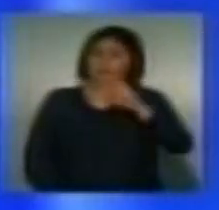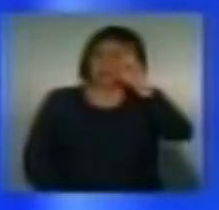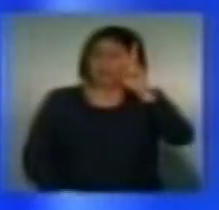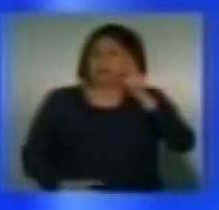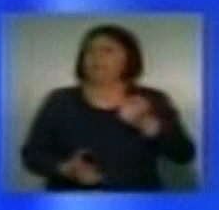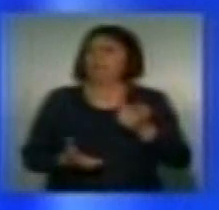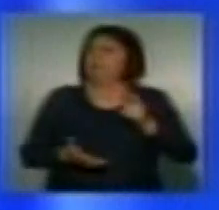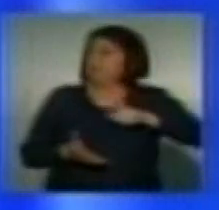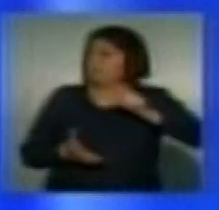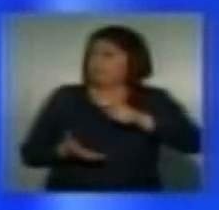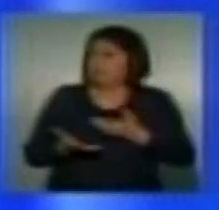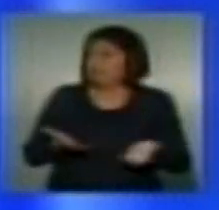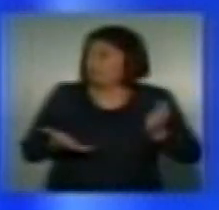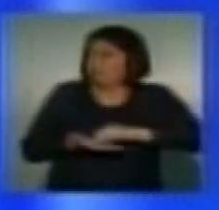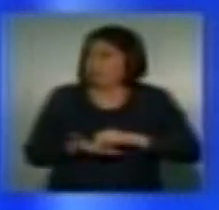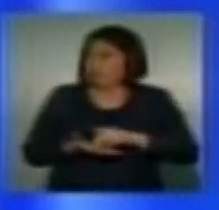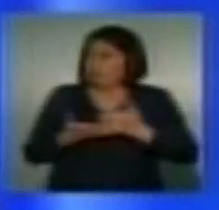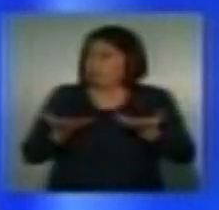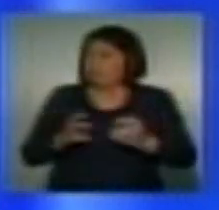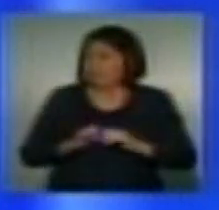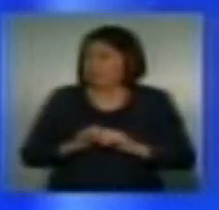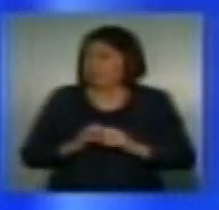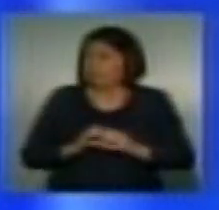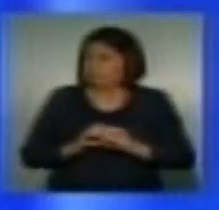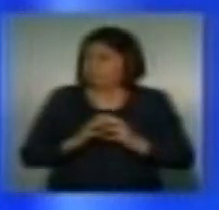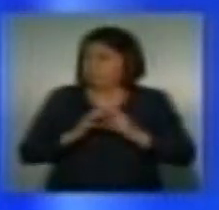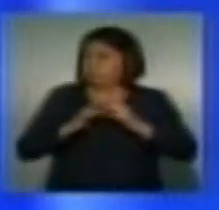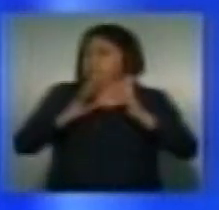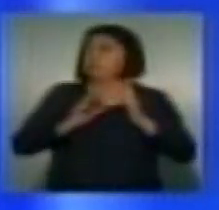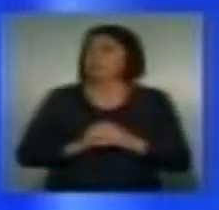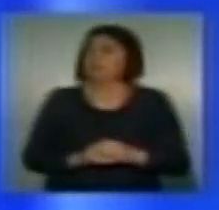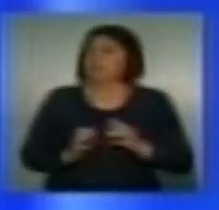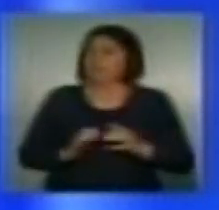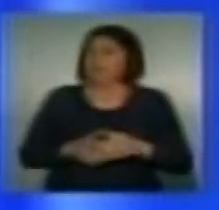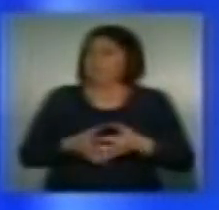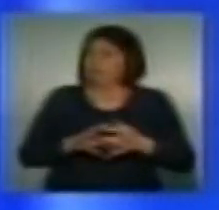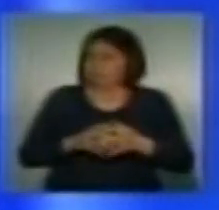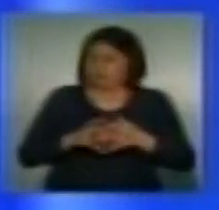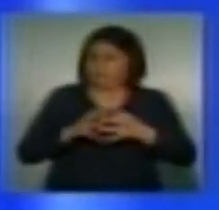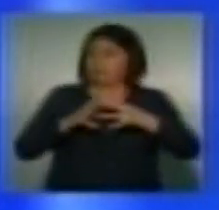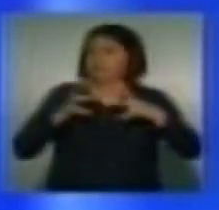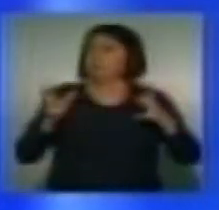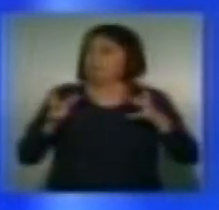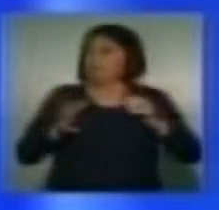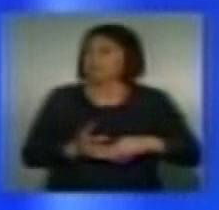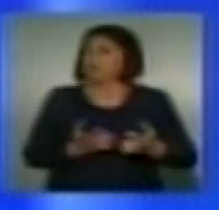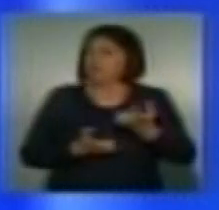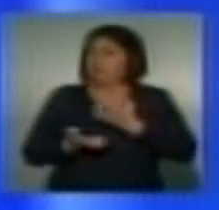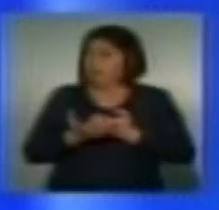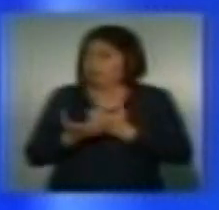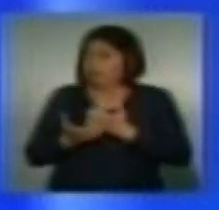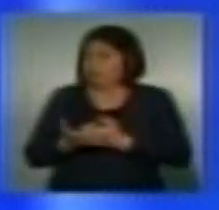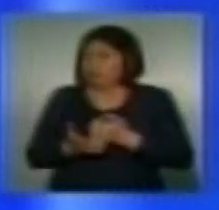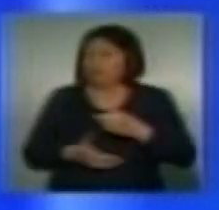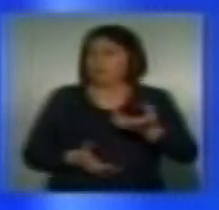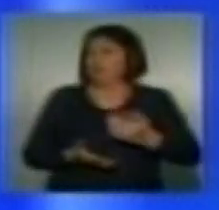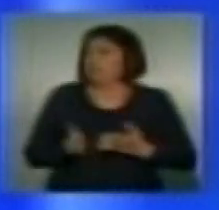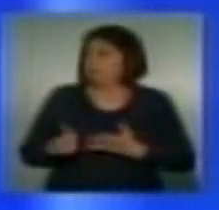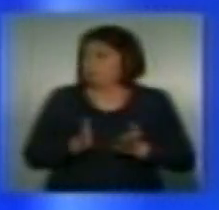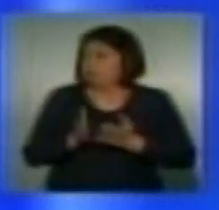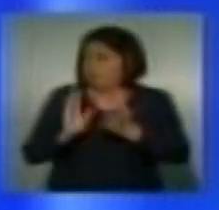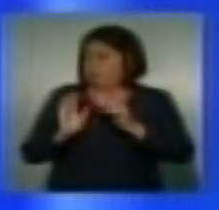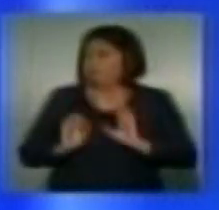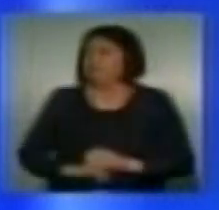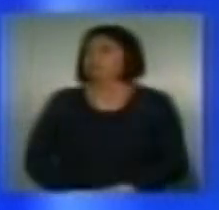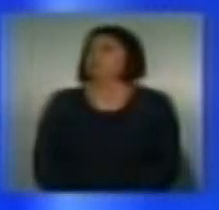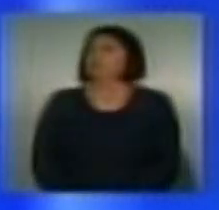a crecer el crecimiento económico es un medio no es un fin